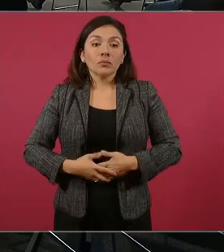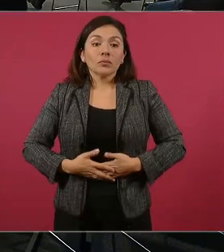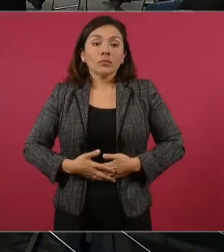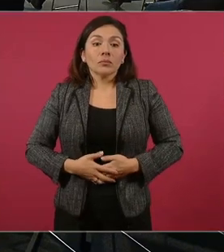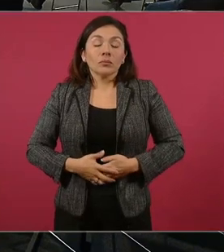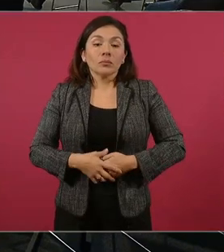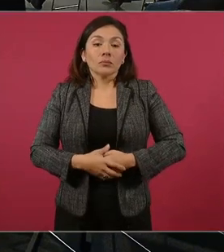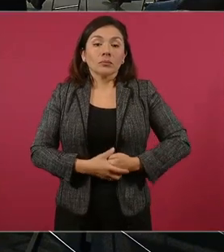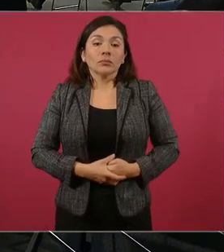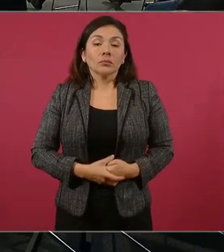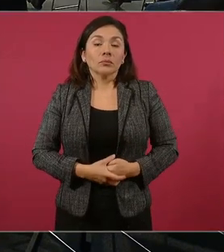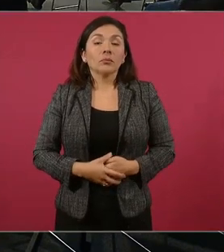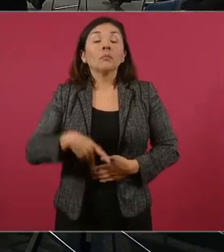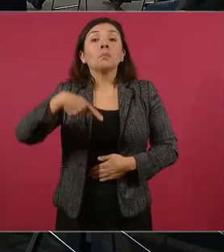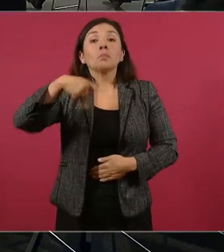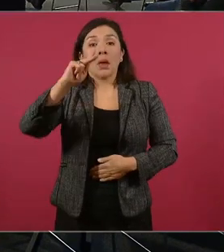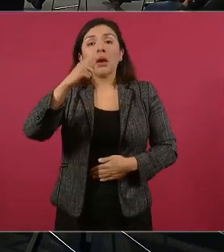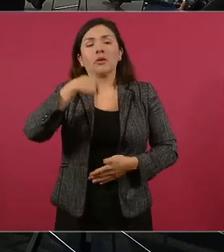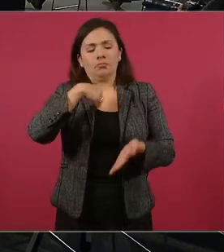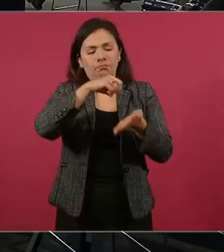tengo en mi testamento,